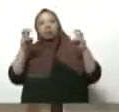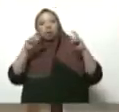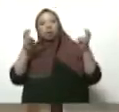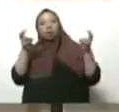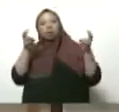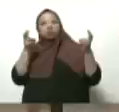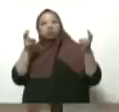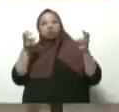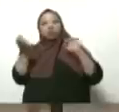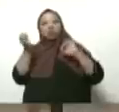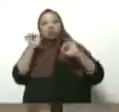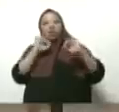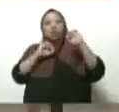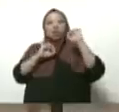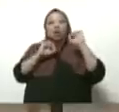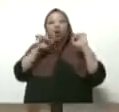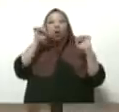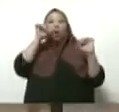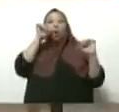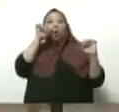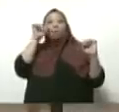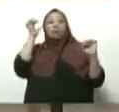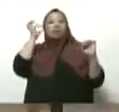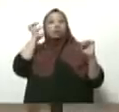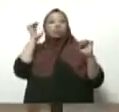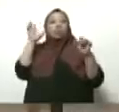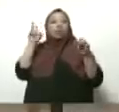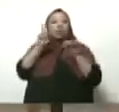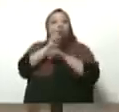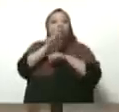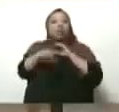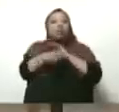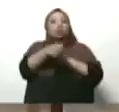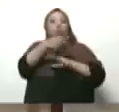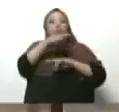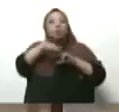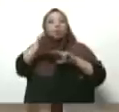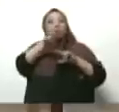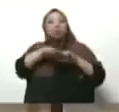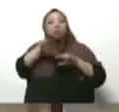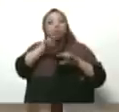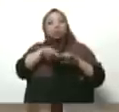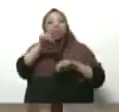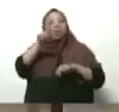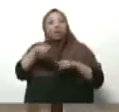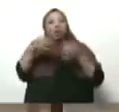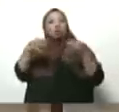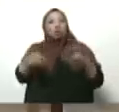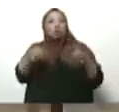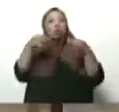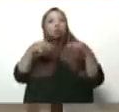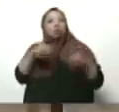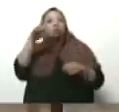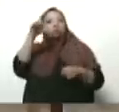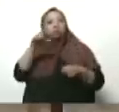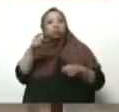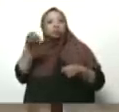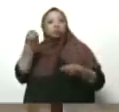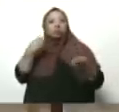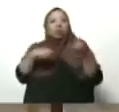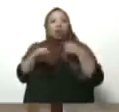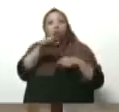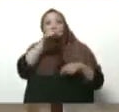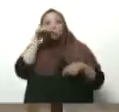pedofilia es crimen porque ya lo dije así como quieren va a analizar y normalizar el consumo de